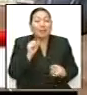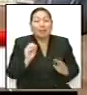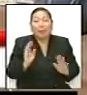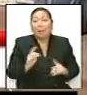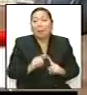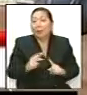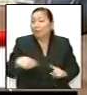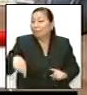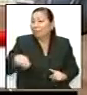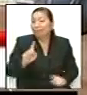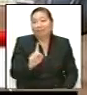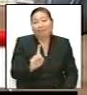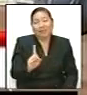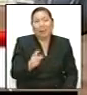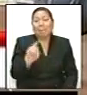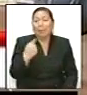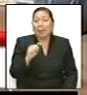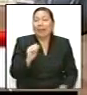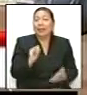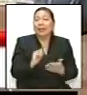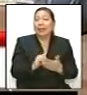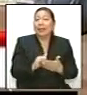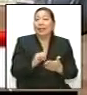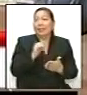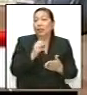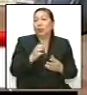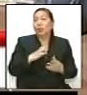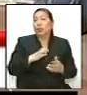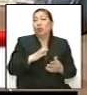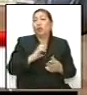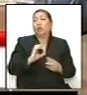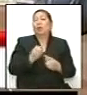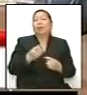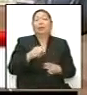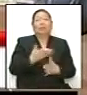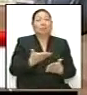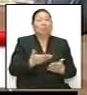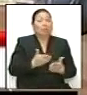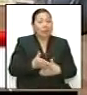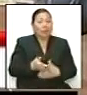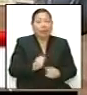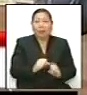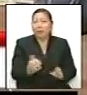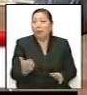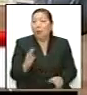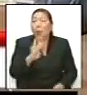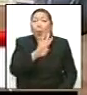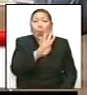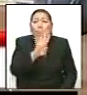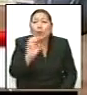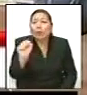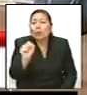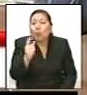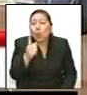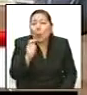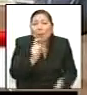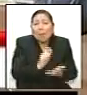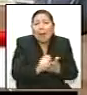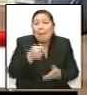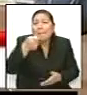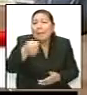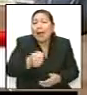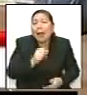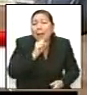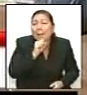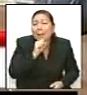Pero para nosotros no. Para nosotros hay una deuda social, hay jubilados de por medio, hay jubilados que ganan 400 soles.